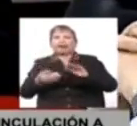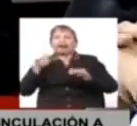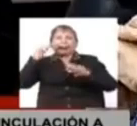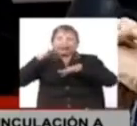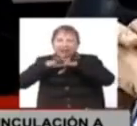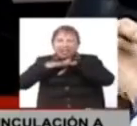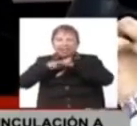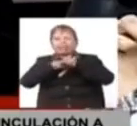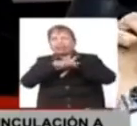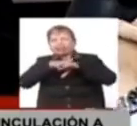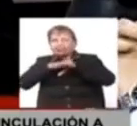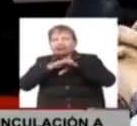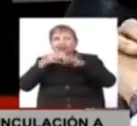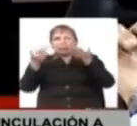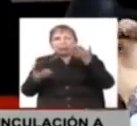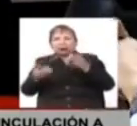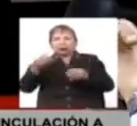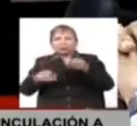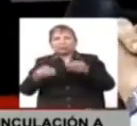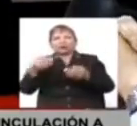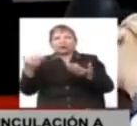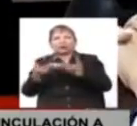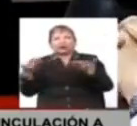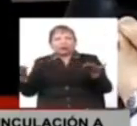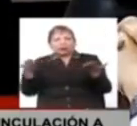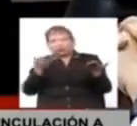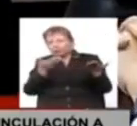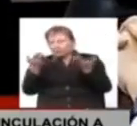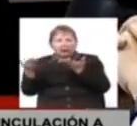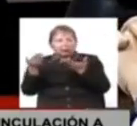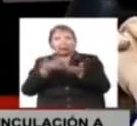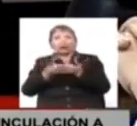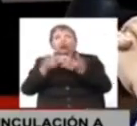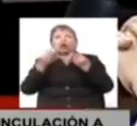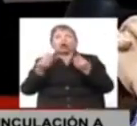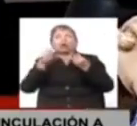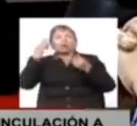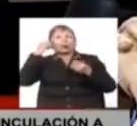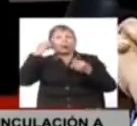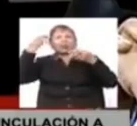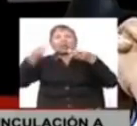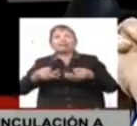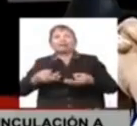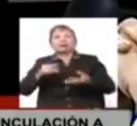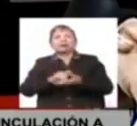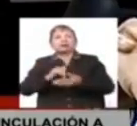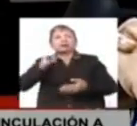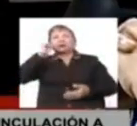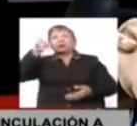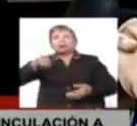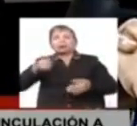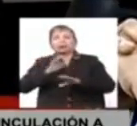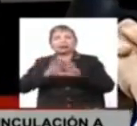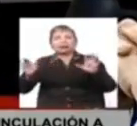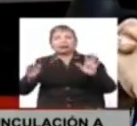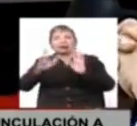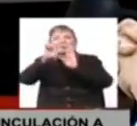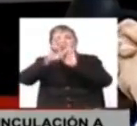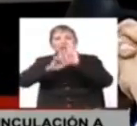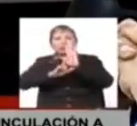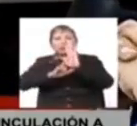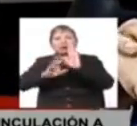serie de material por investigar, se han encontrado tanto en la casa como en la oficina de Villanueva. Y